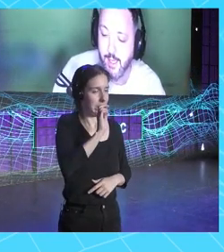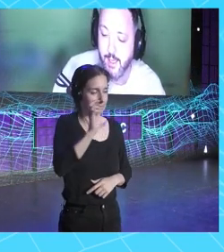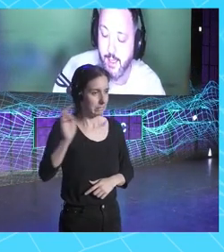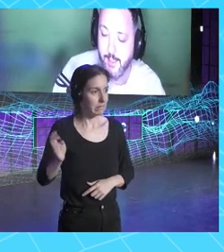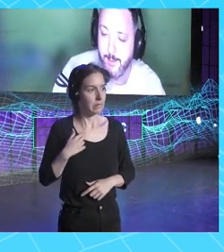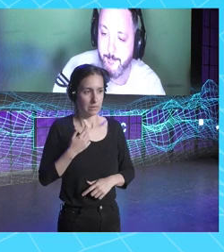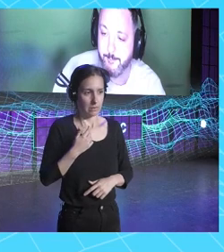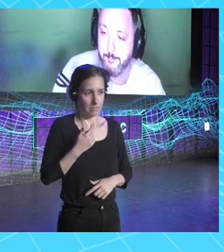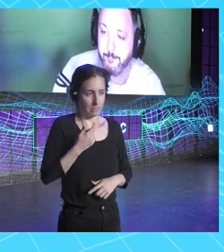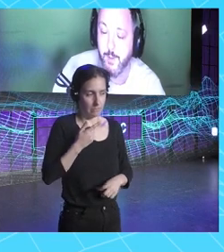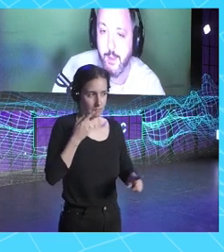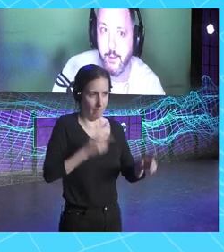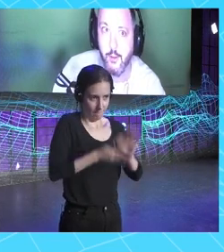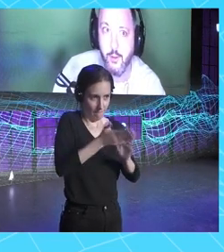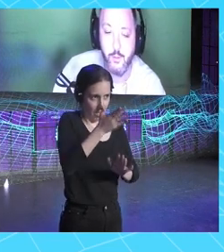que